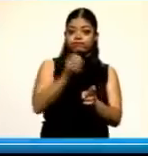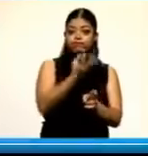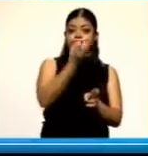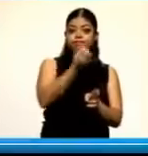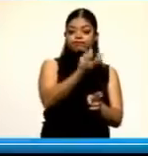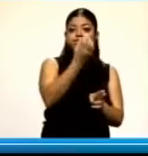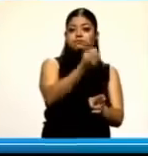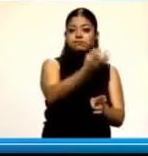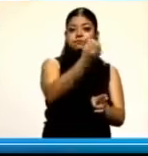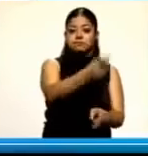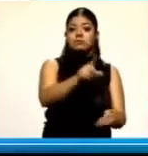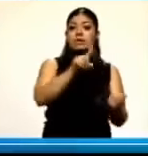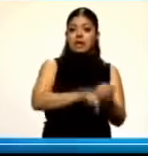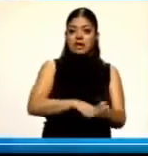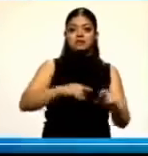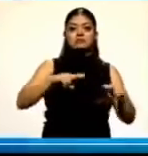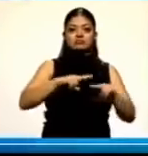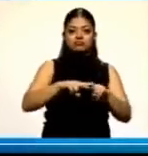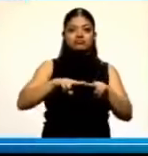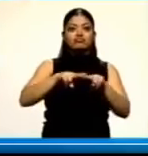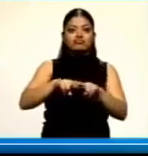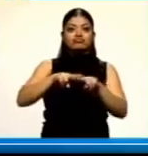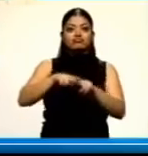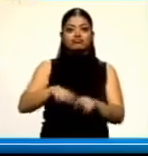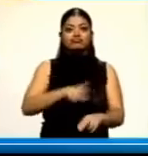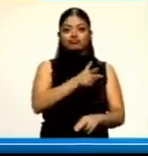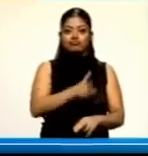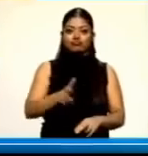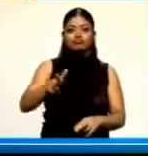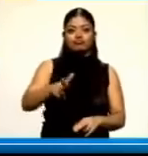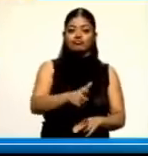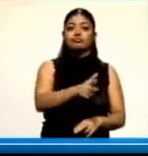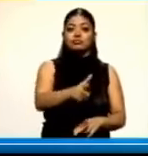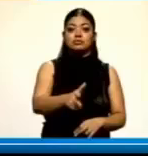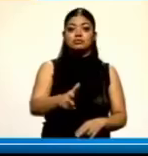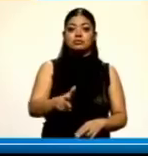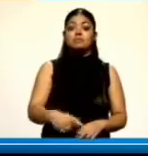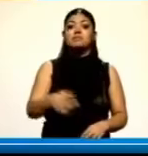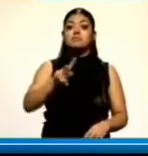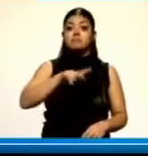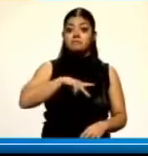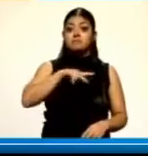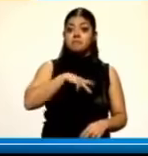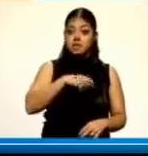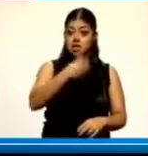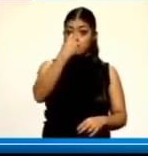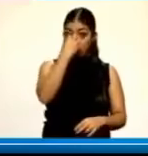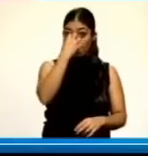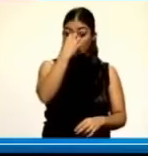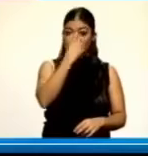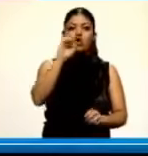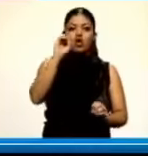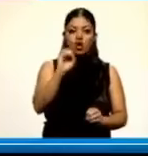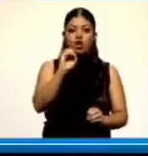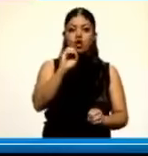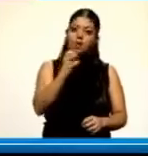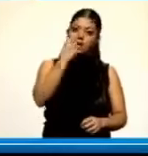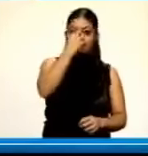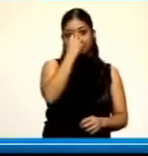chucuchú por las vías al pasar. Es mi oso, o el payaso, o